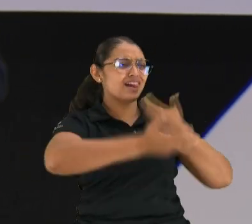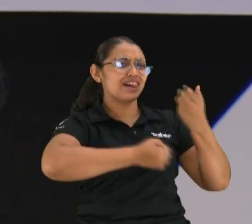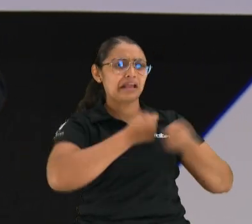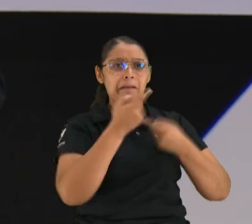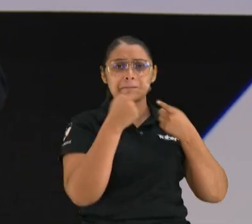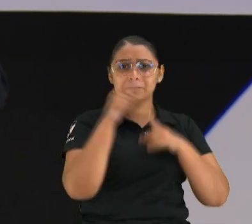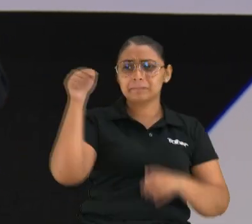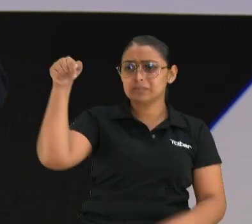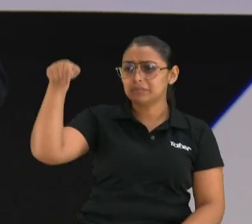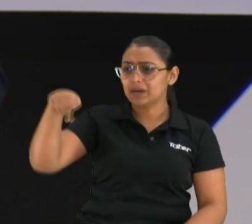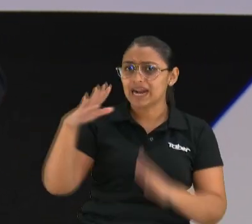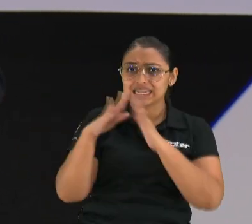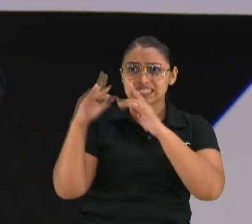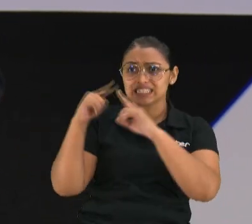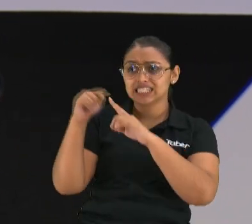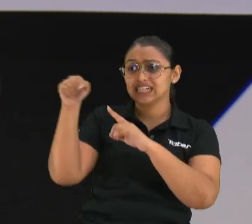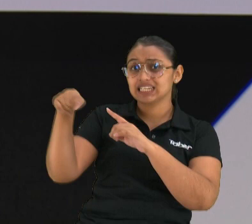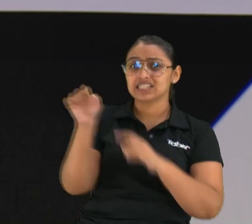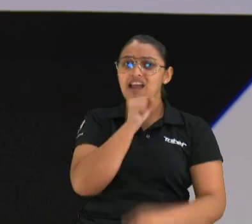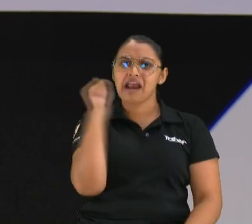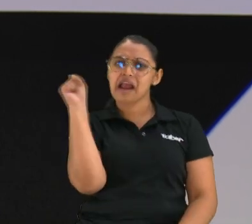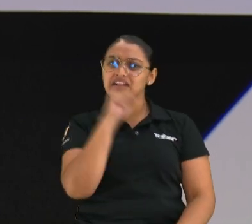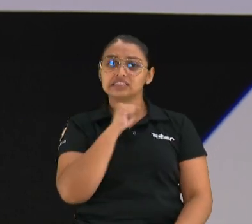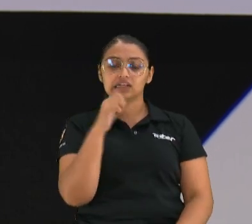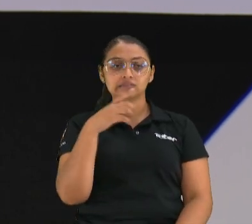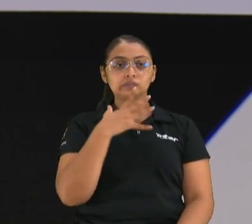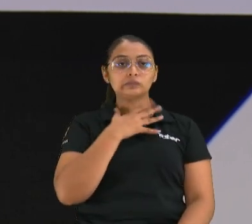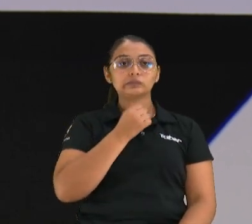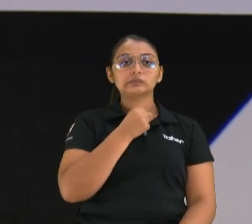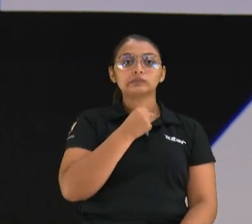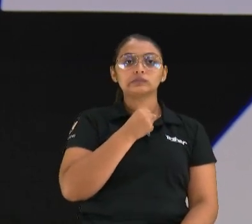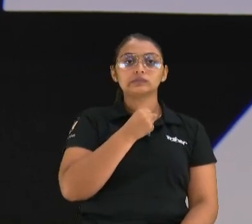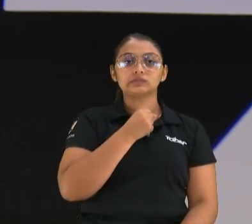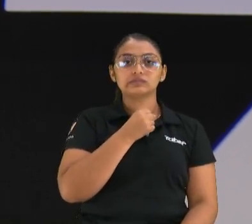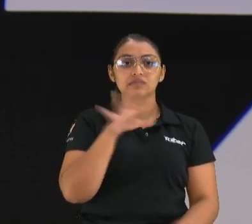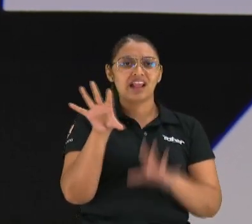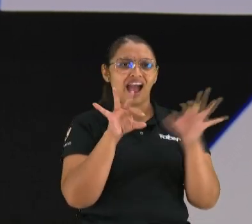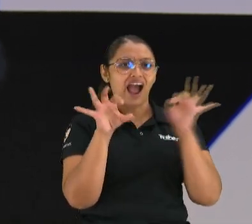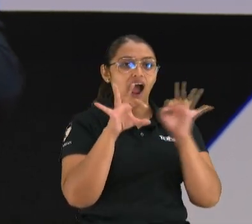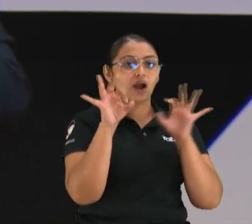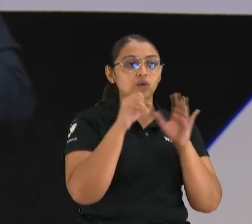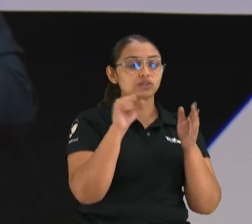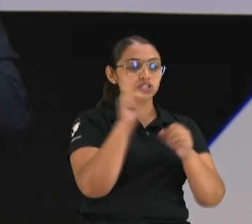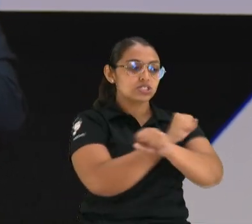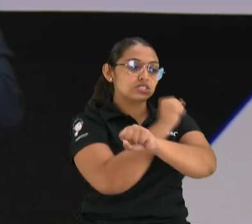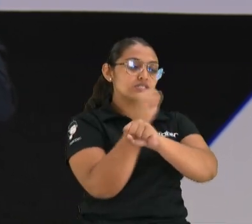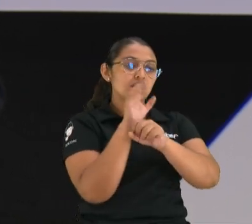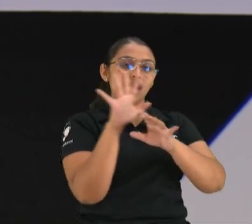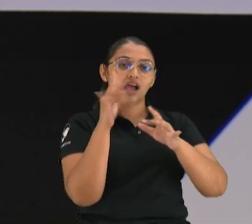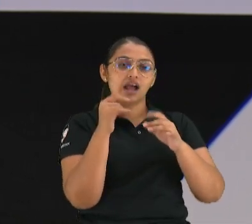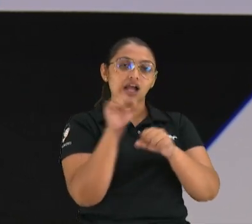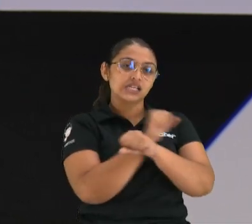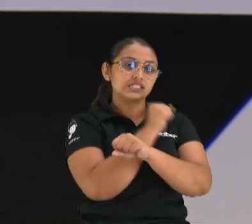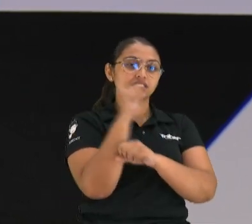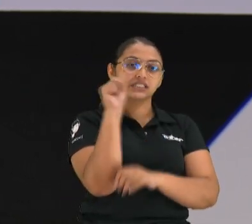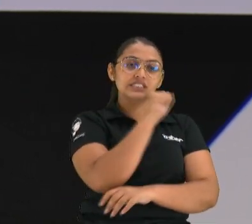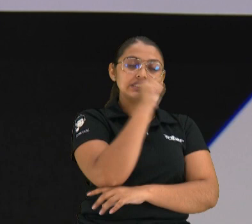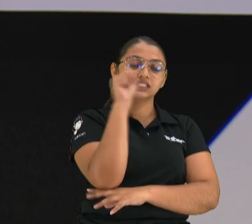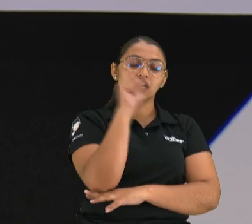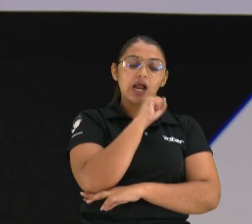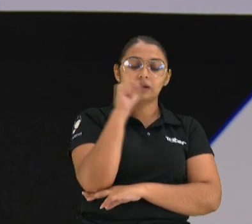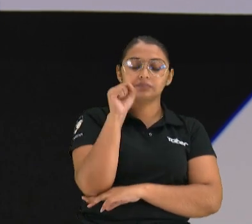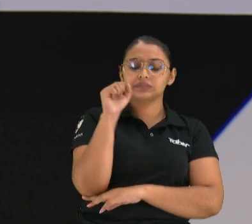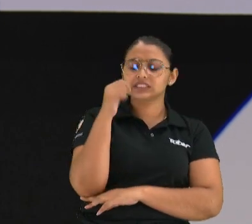alabanza te cuesta ni hablar si los del salmista dice levanten su mano ya levanto mi mano yo yo yo y mente